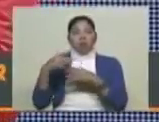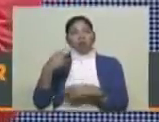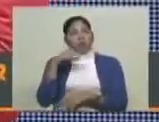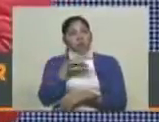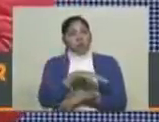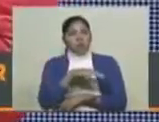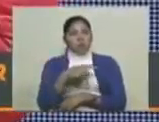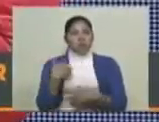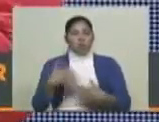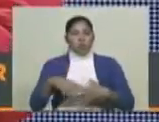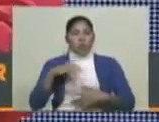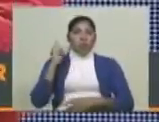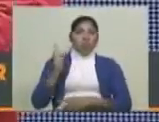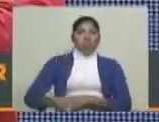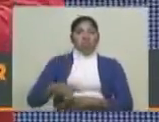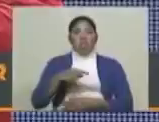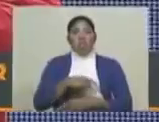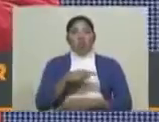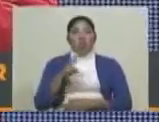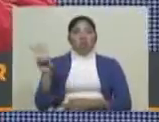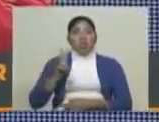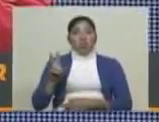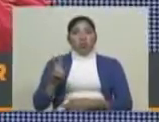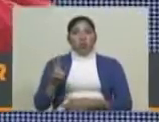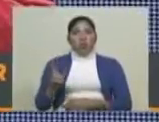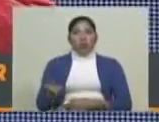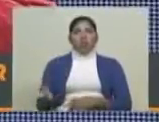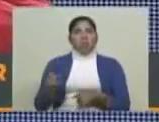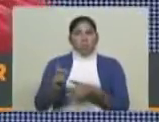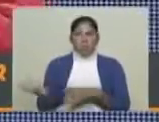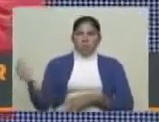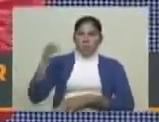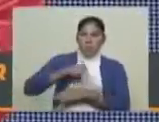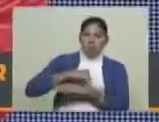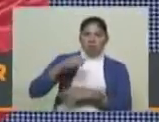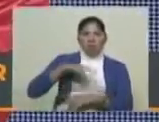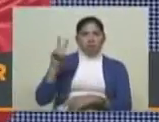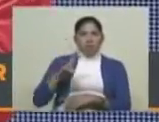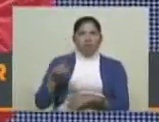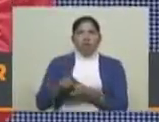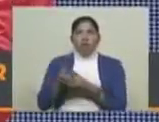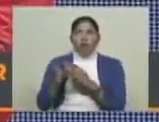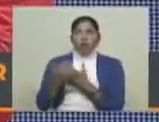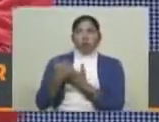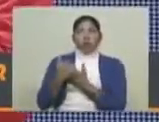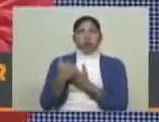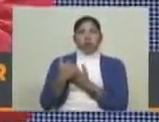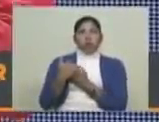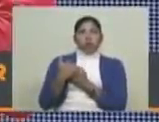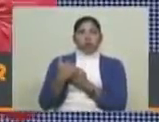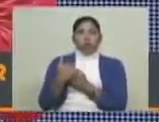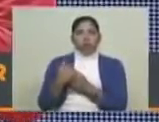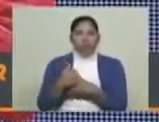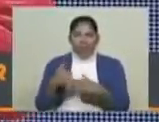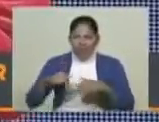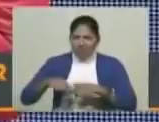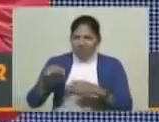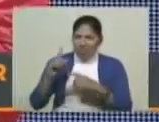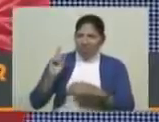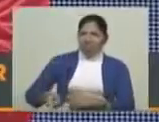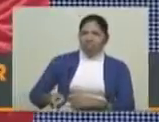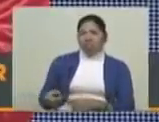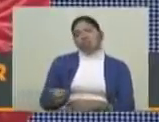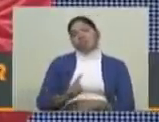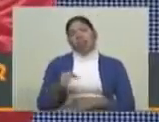vienen para acá y se esconden. ¿Cuál dictadura hay aquí en Venezuela? Aquí lo que hay es democracia, democracia y